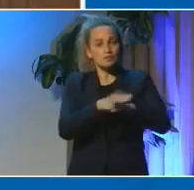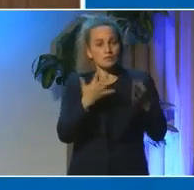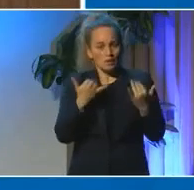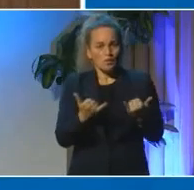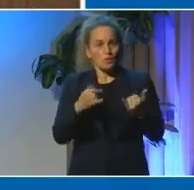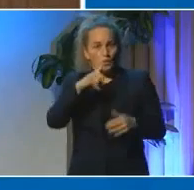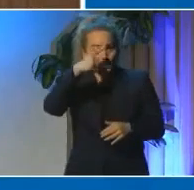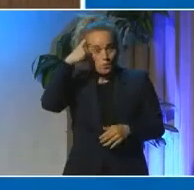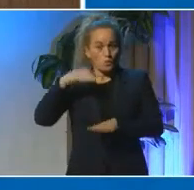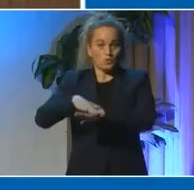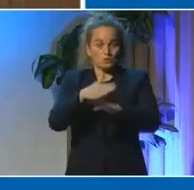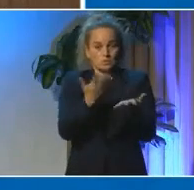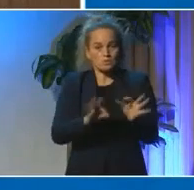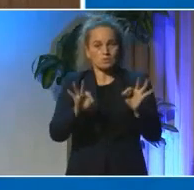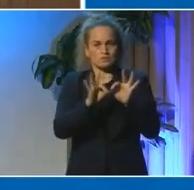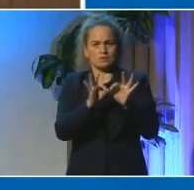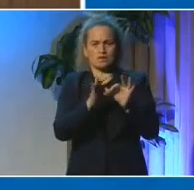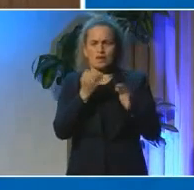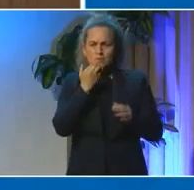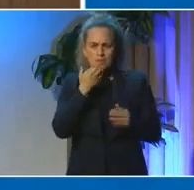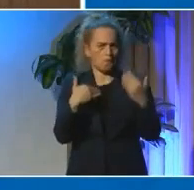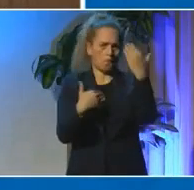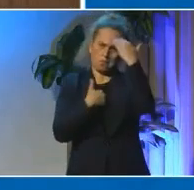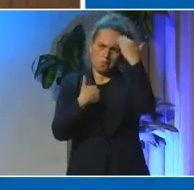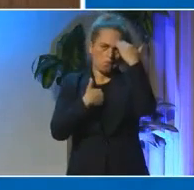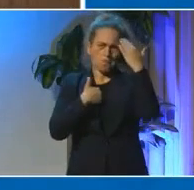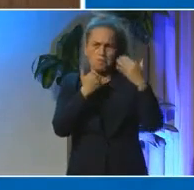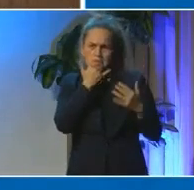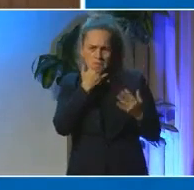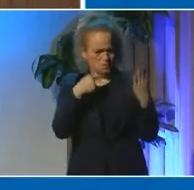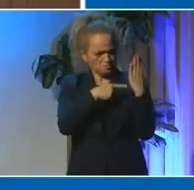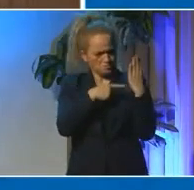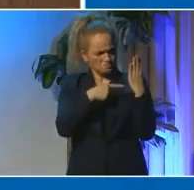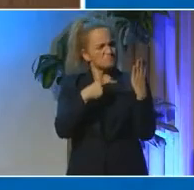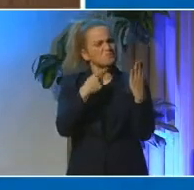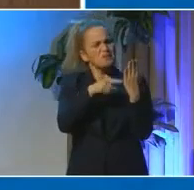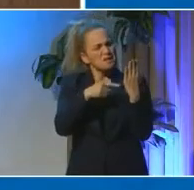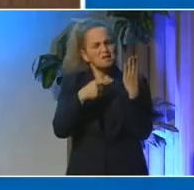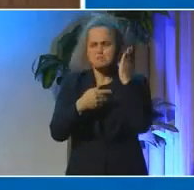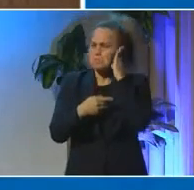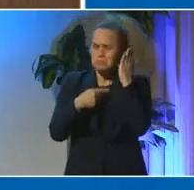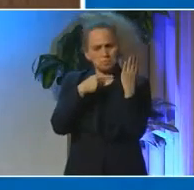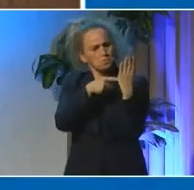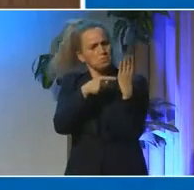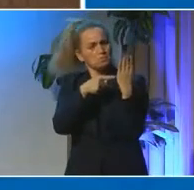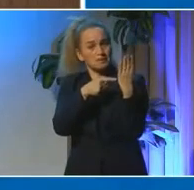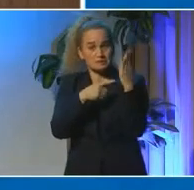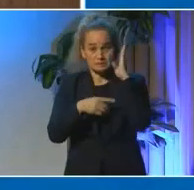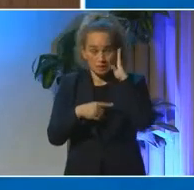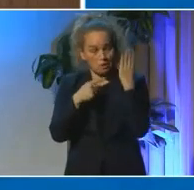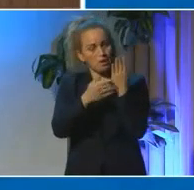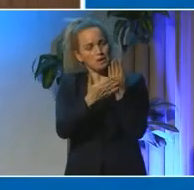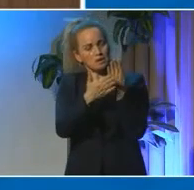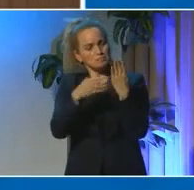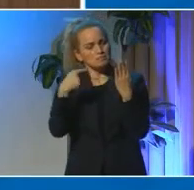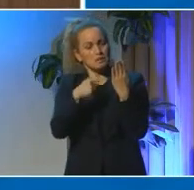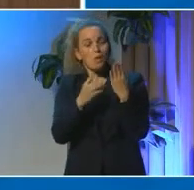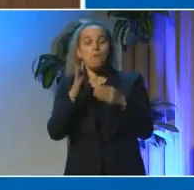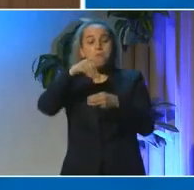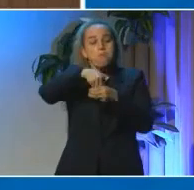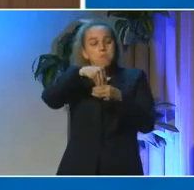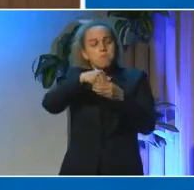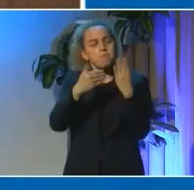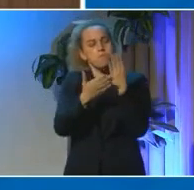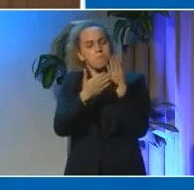Viene un reto y es no somos tan conscientes de qué trae ese teléfono móvil un dispositivo móvil trae dentro a